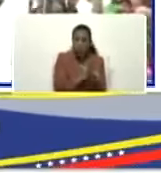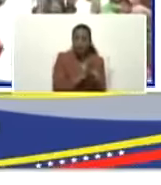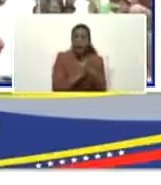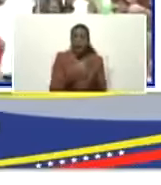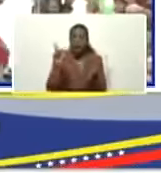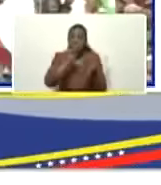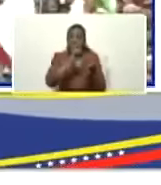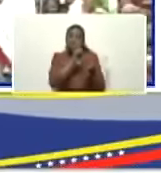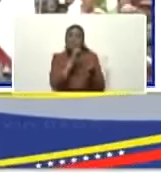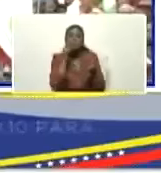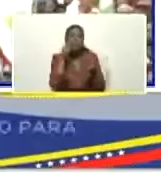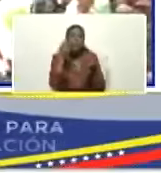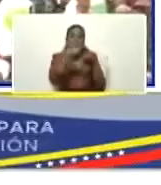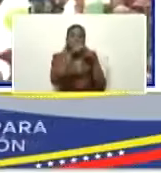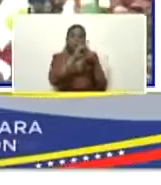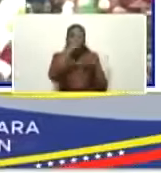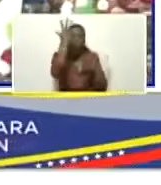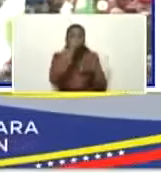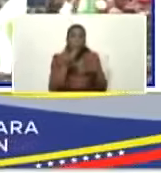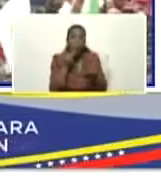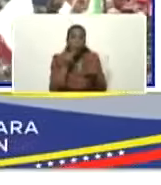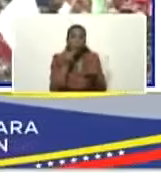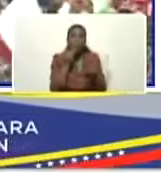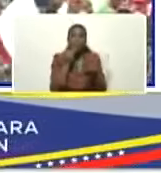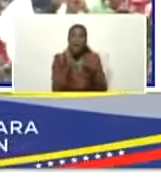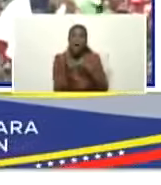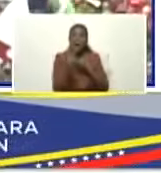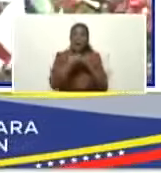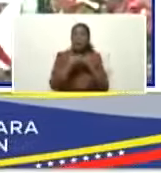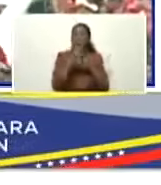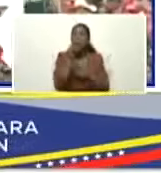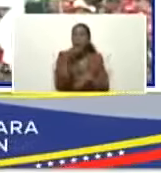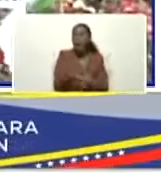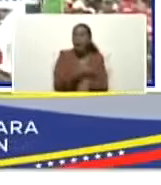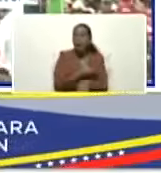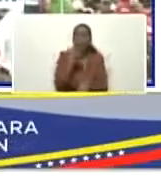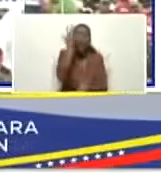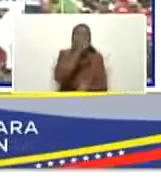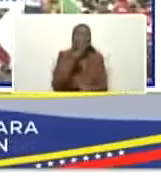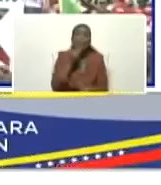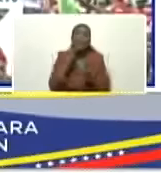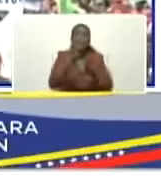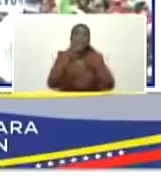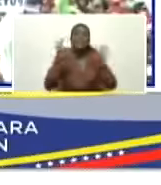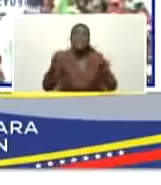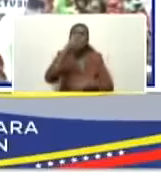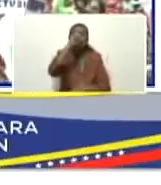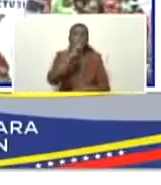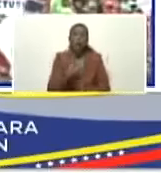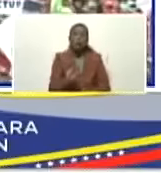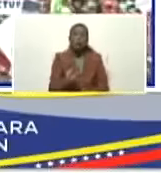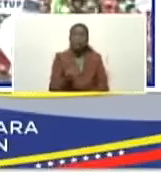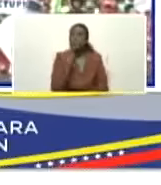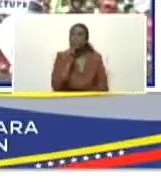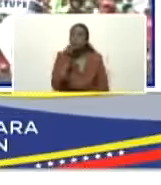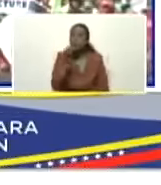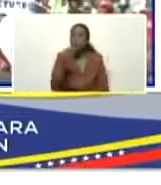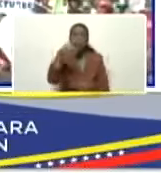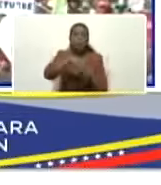anote a un joven que se haya recién inscrito y nunca haya votado. ¿Quiénes de ustedes nunca han